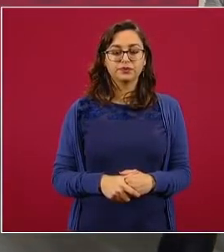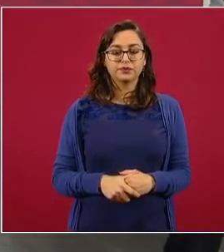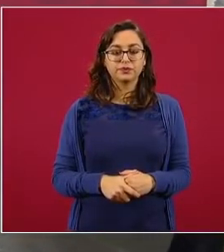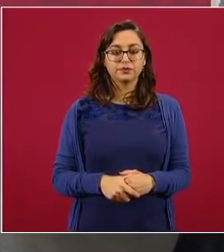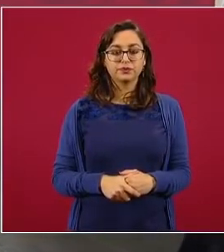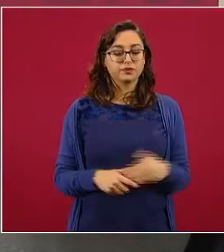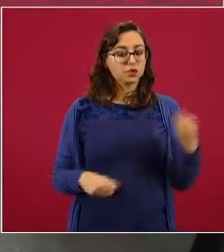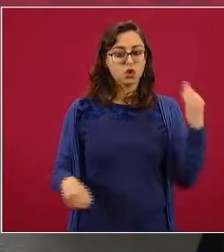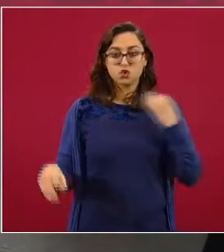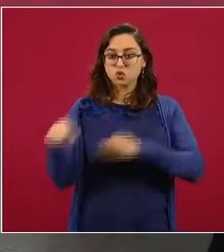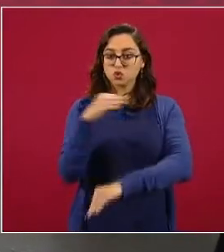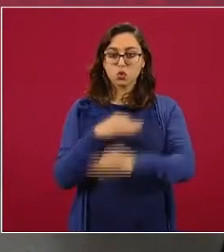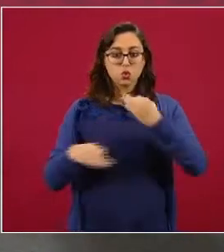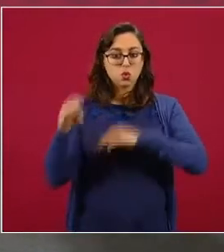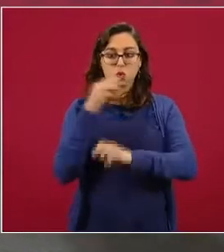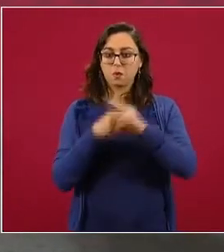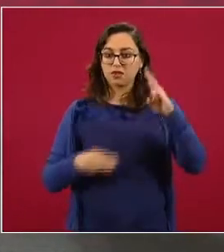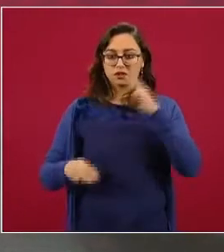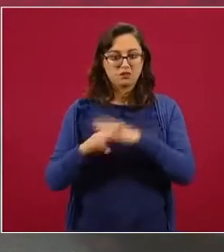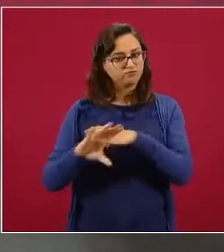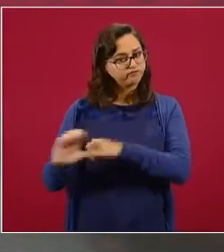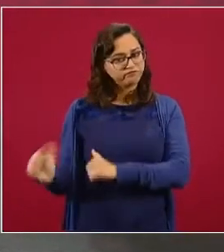Todo ese material.